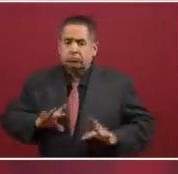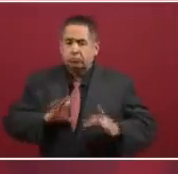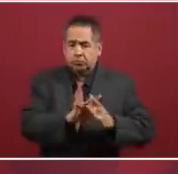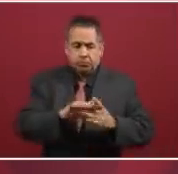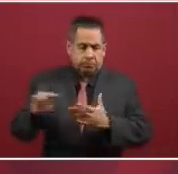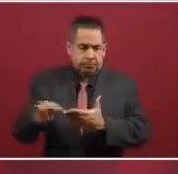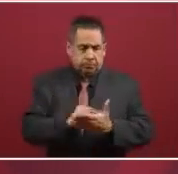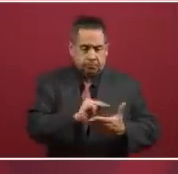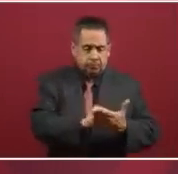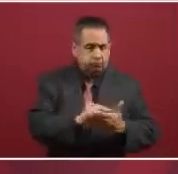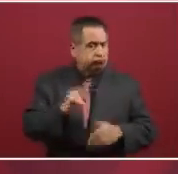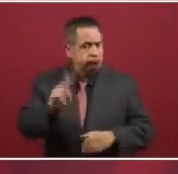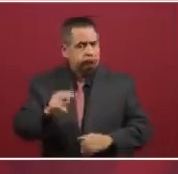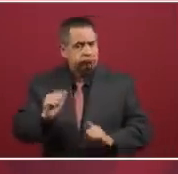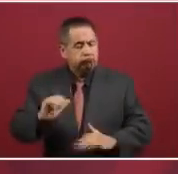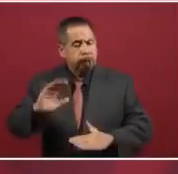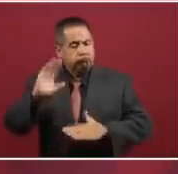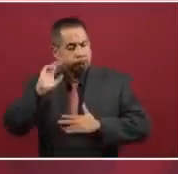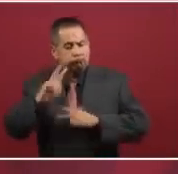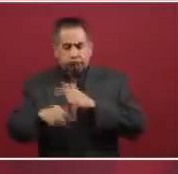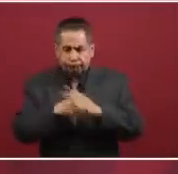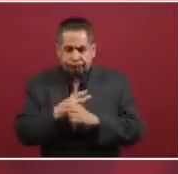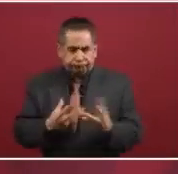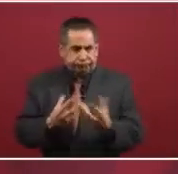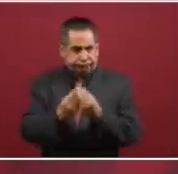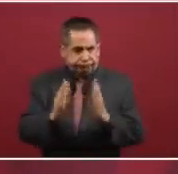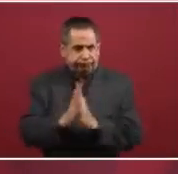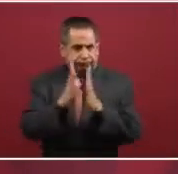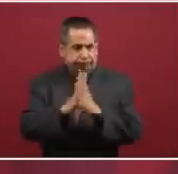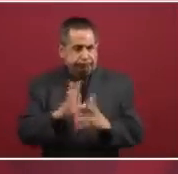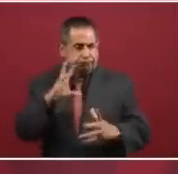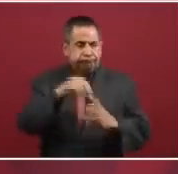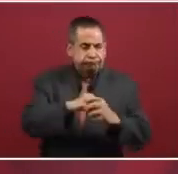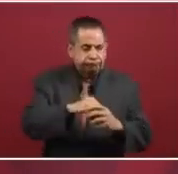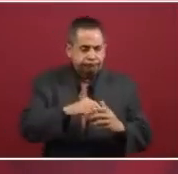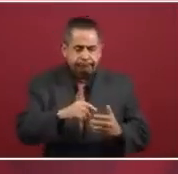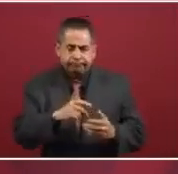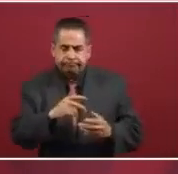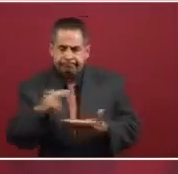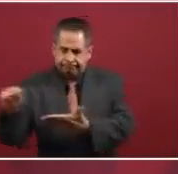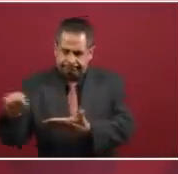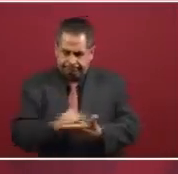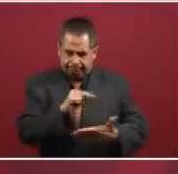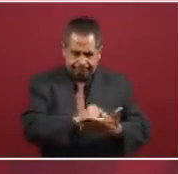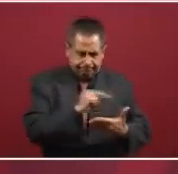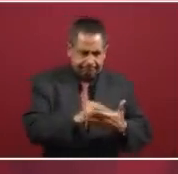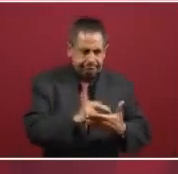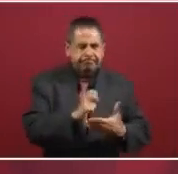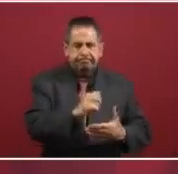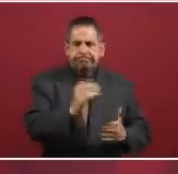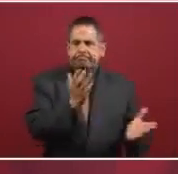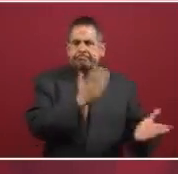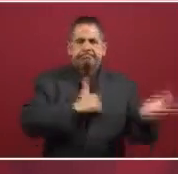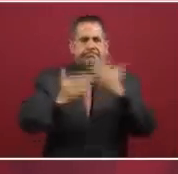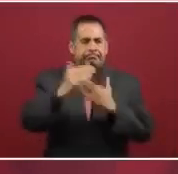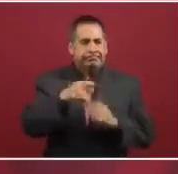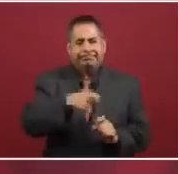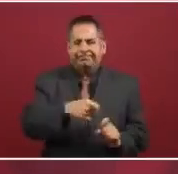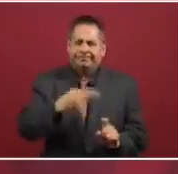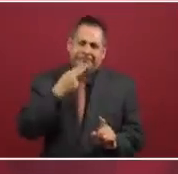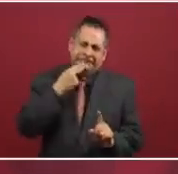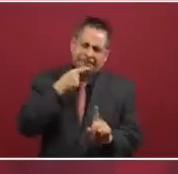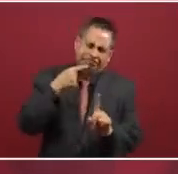estamos comprometidos para participar en esta exitosa transacción que va a impactar muy